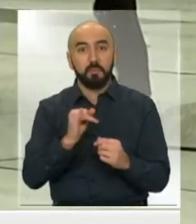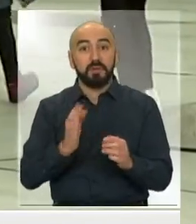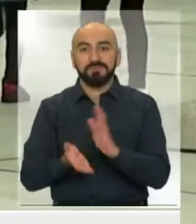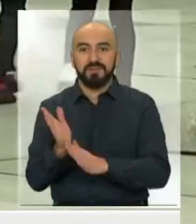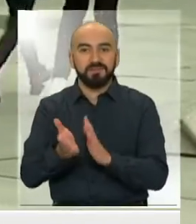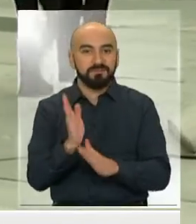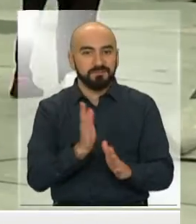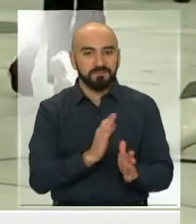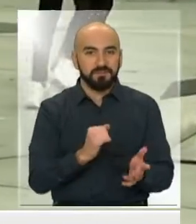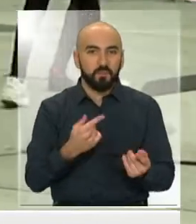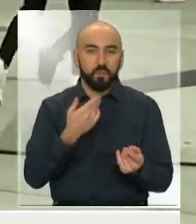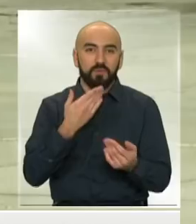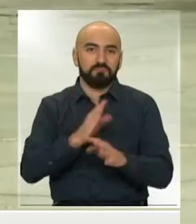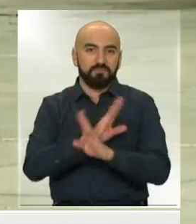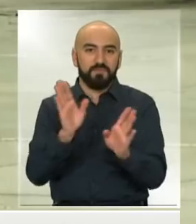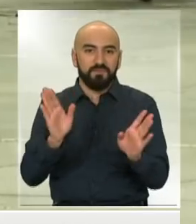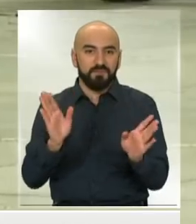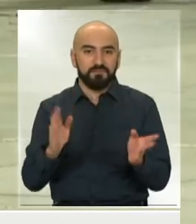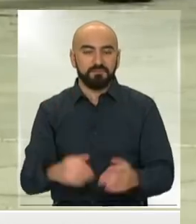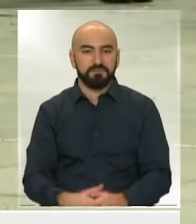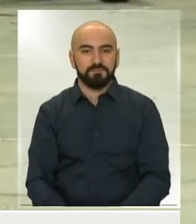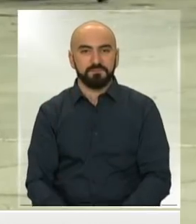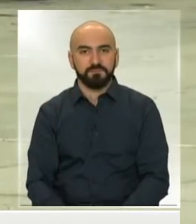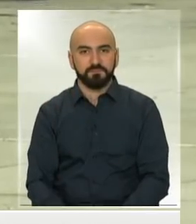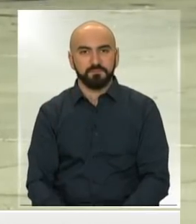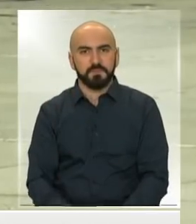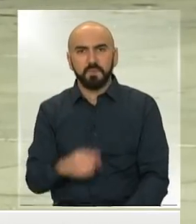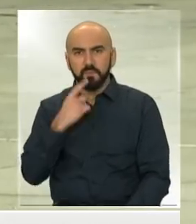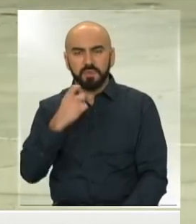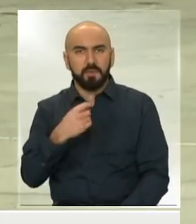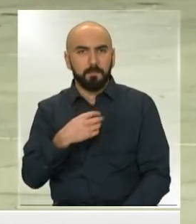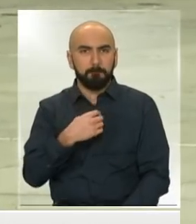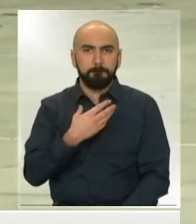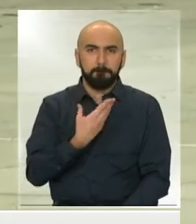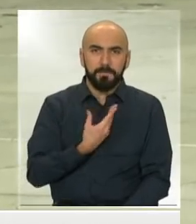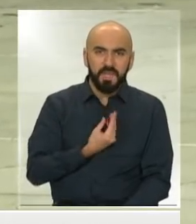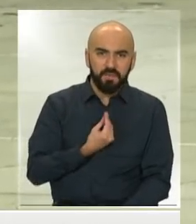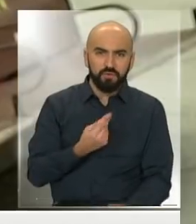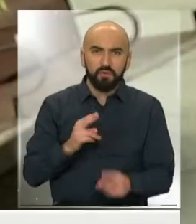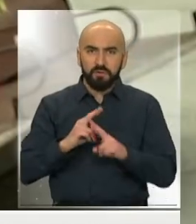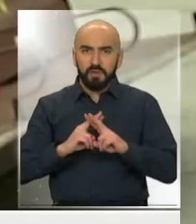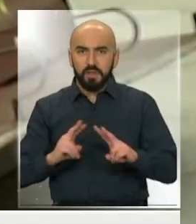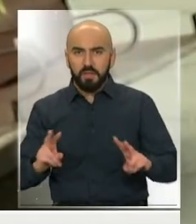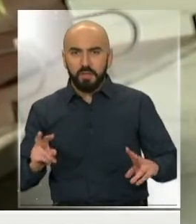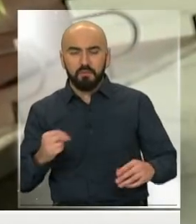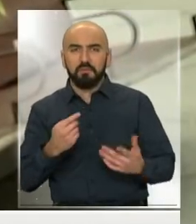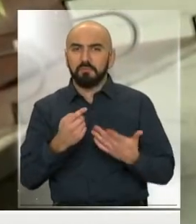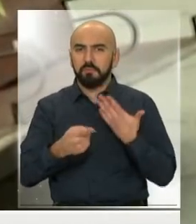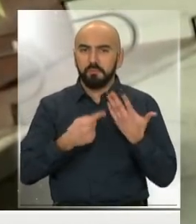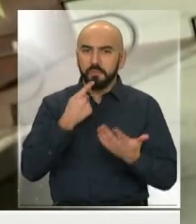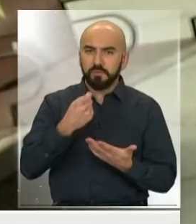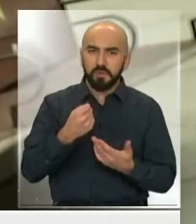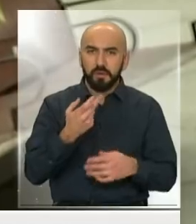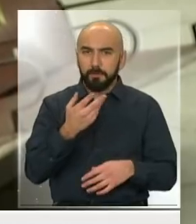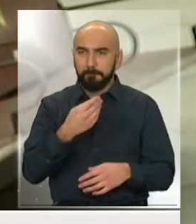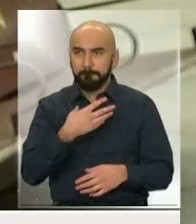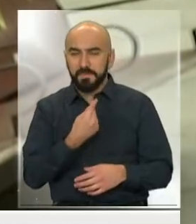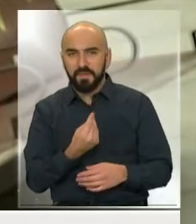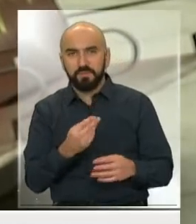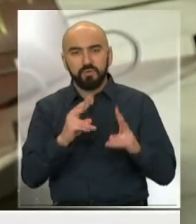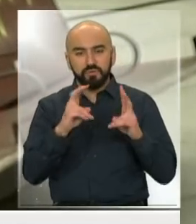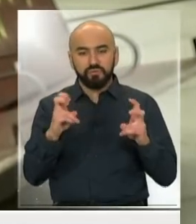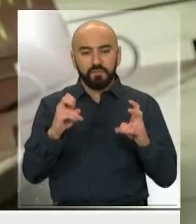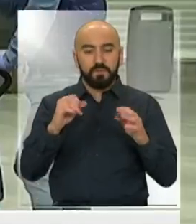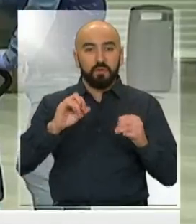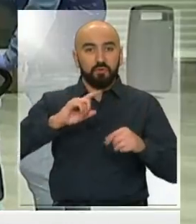este estado de alerta hay miedo al relajo no hay miedo a que la curva vuelva a subir max aparece en esas